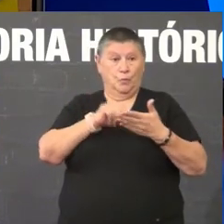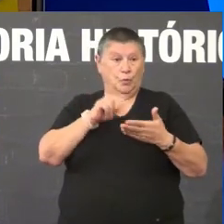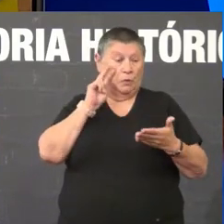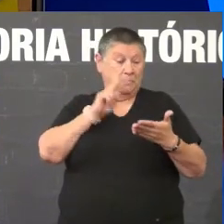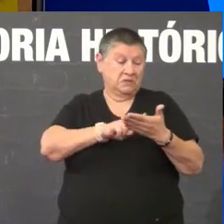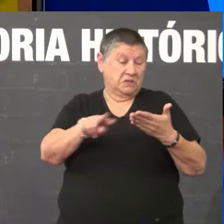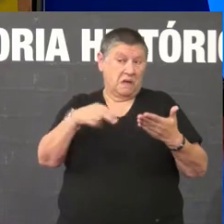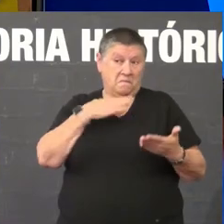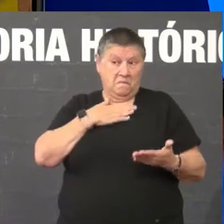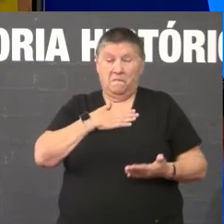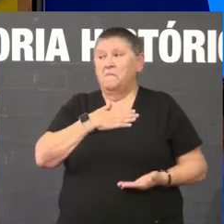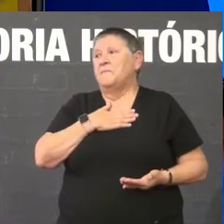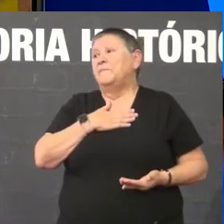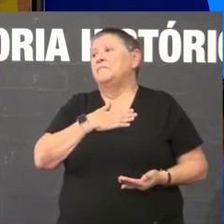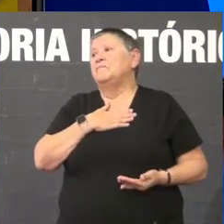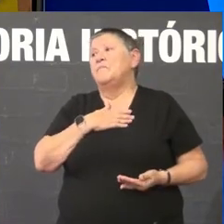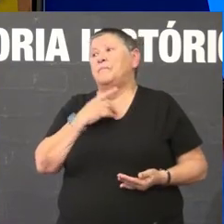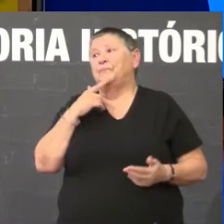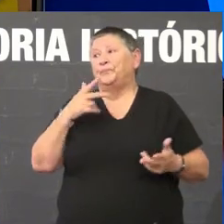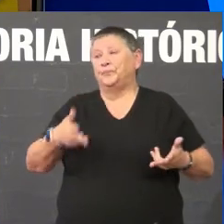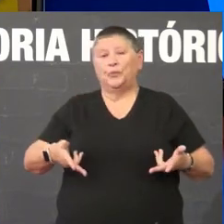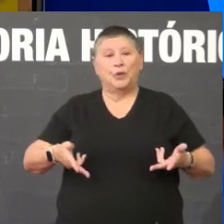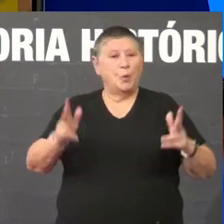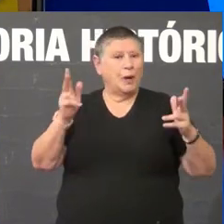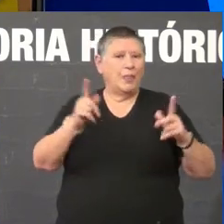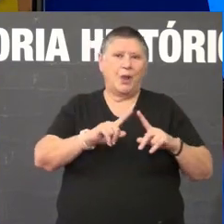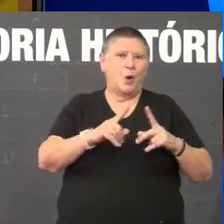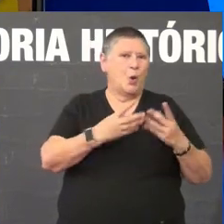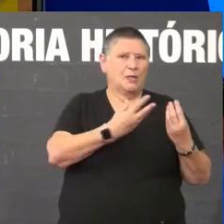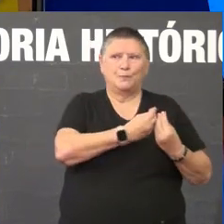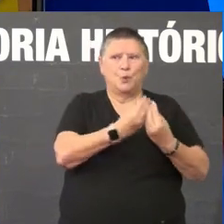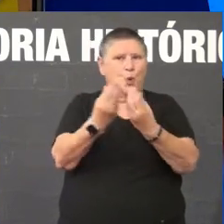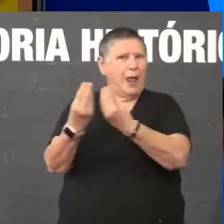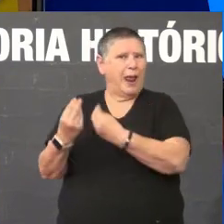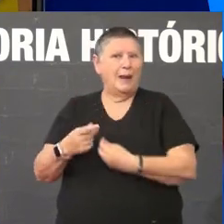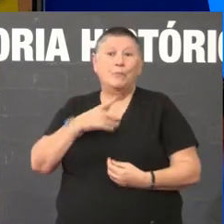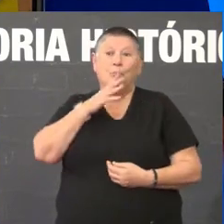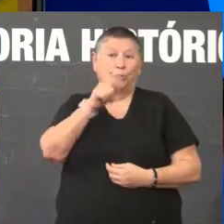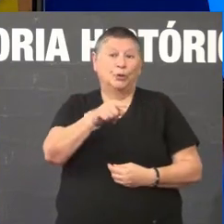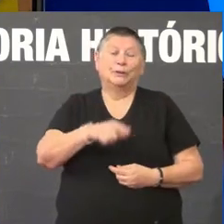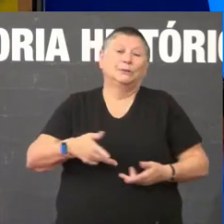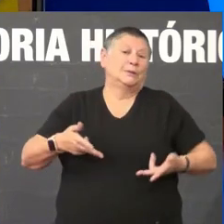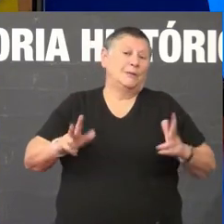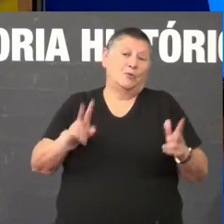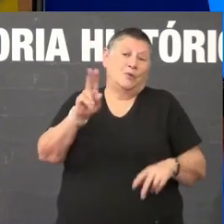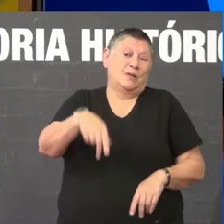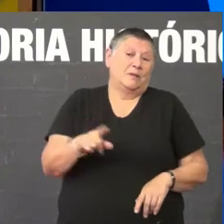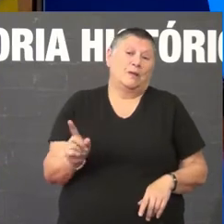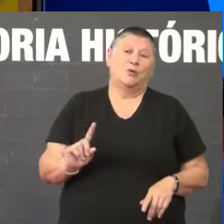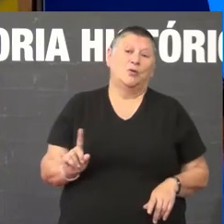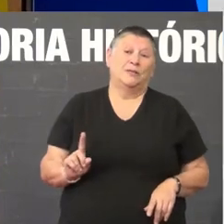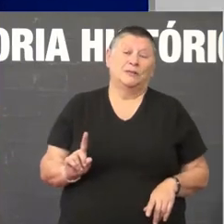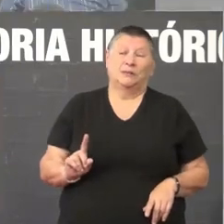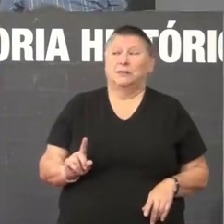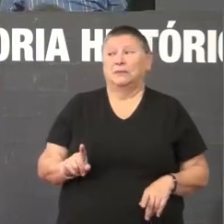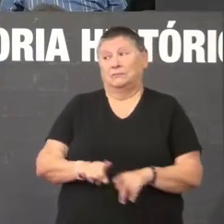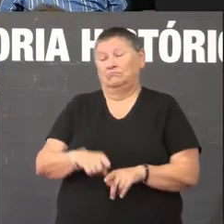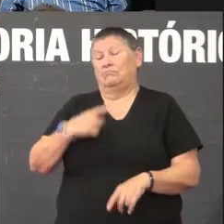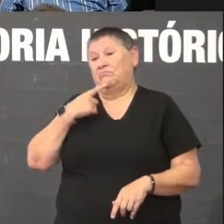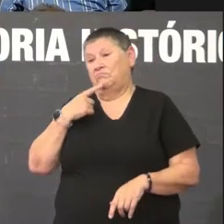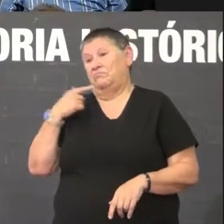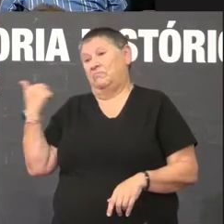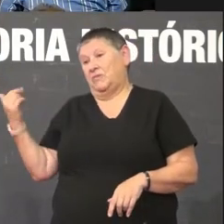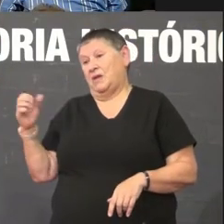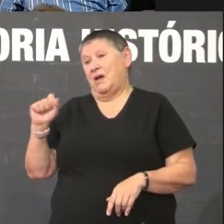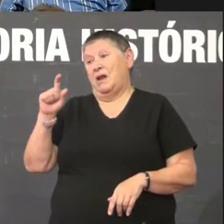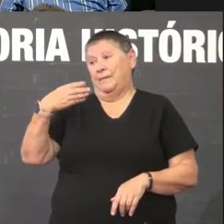que a democracia non é plural e por eso non é democracia, como dicía Alberto, polo